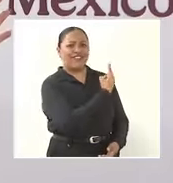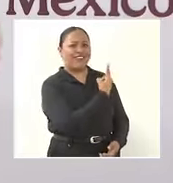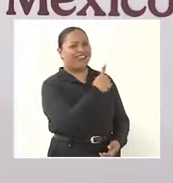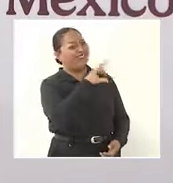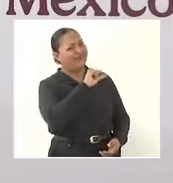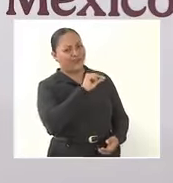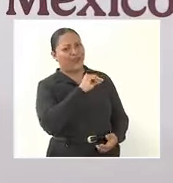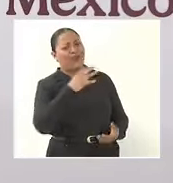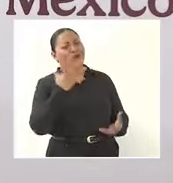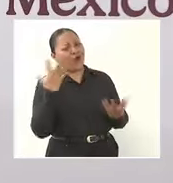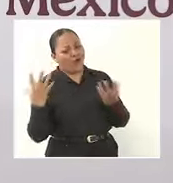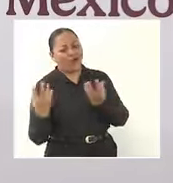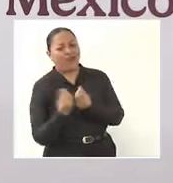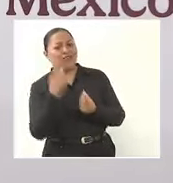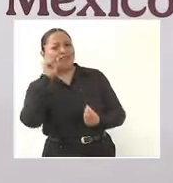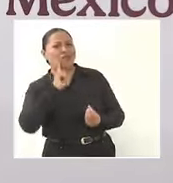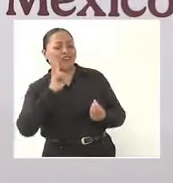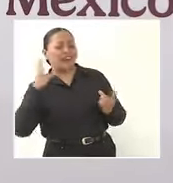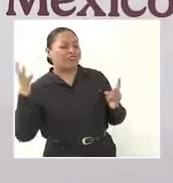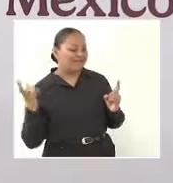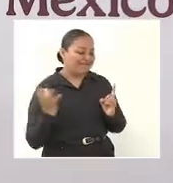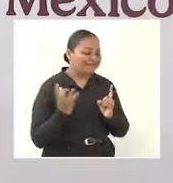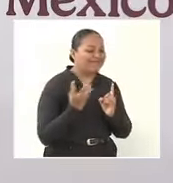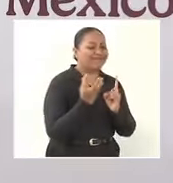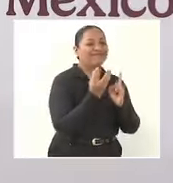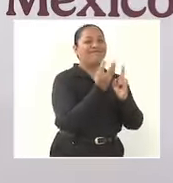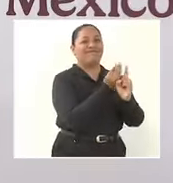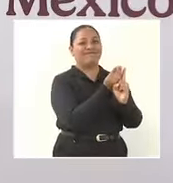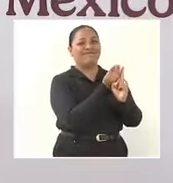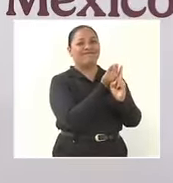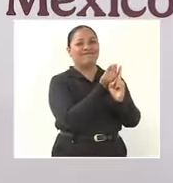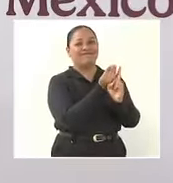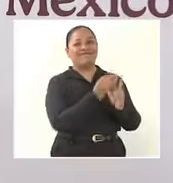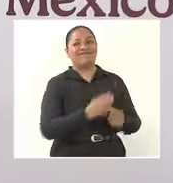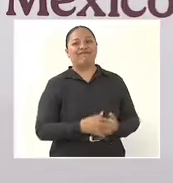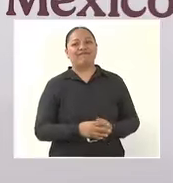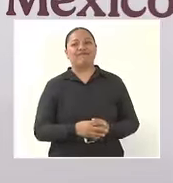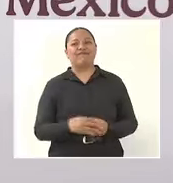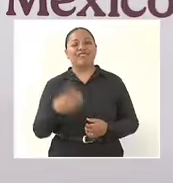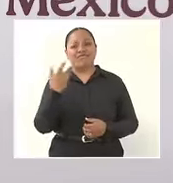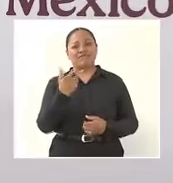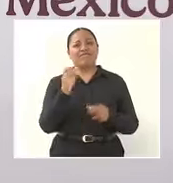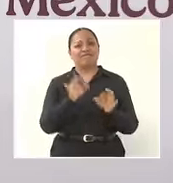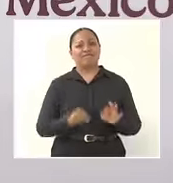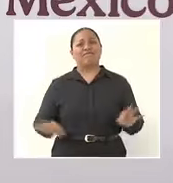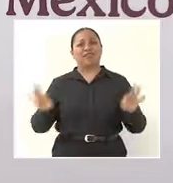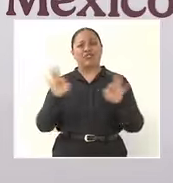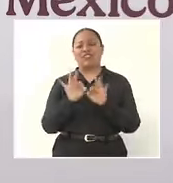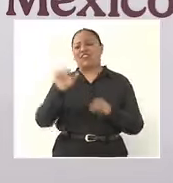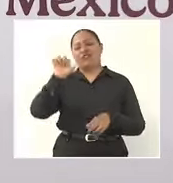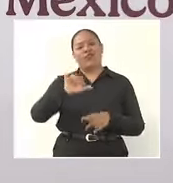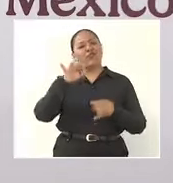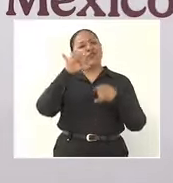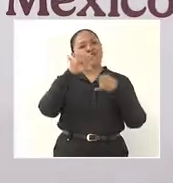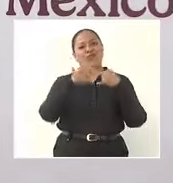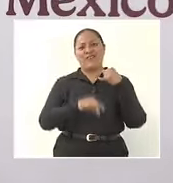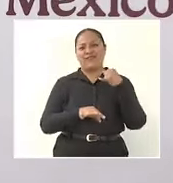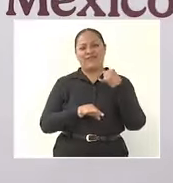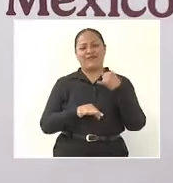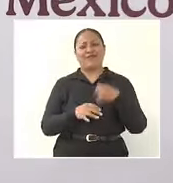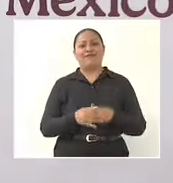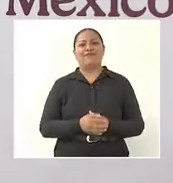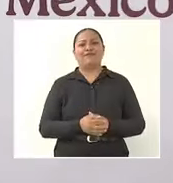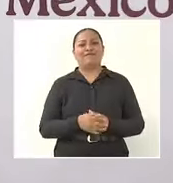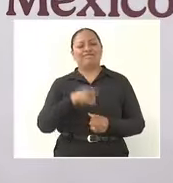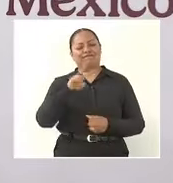todas. Y eso es muy importante. Y hoy quiero simplemente cerrar diciéndoles que es